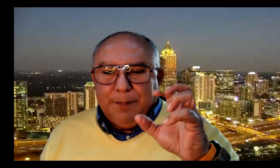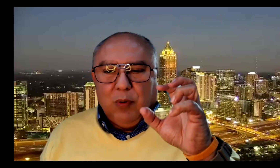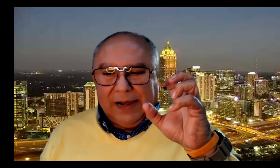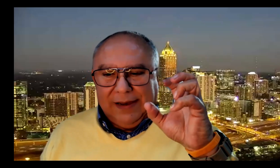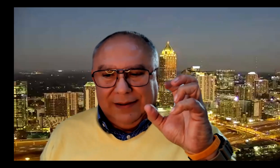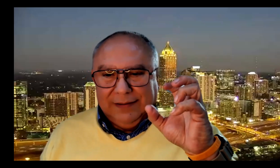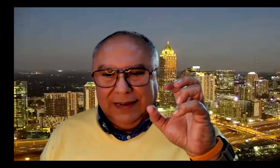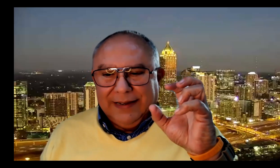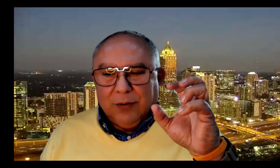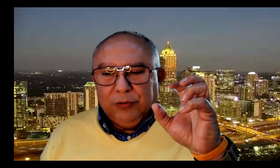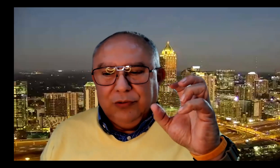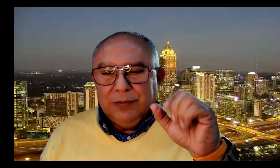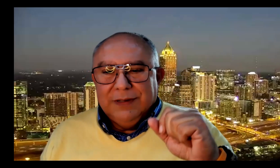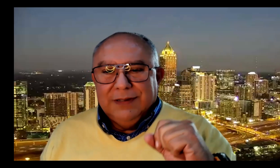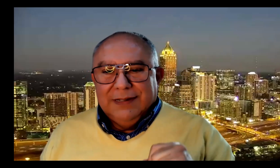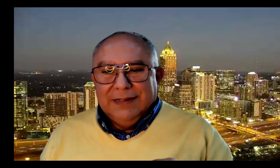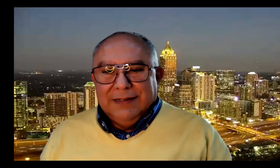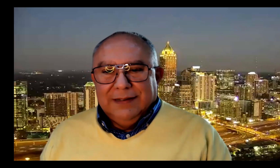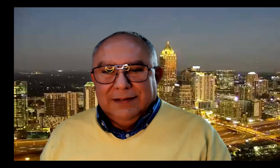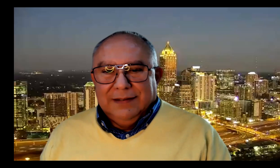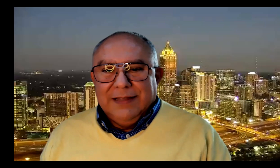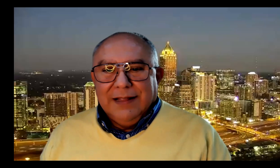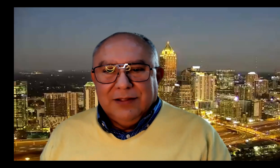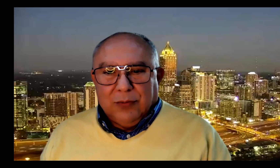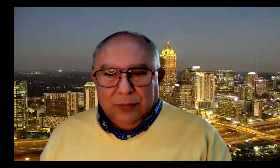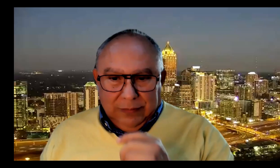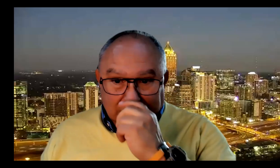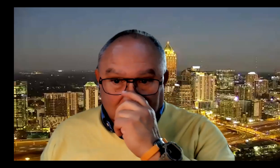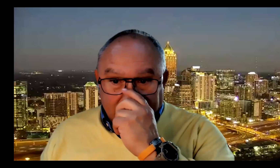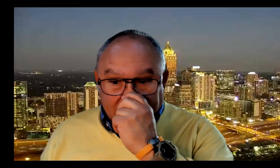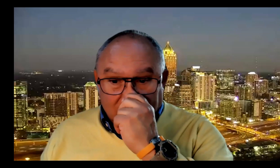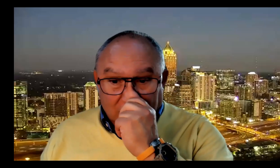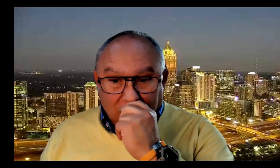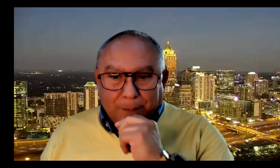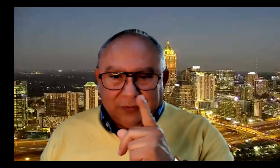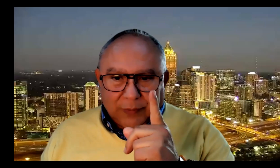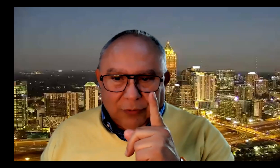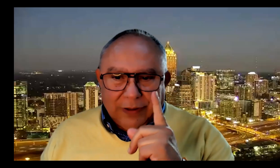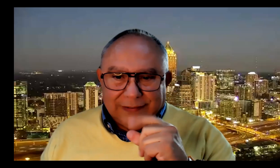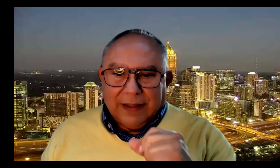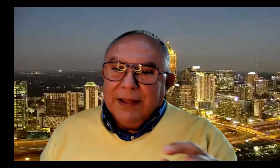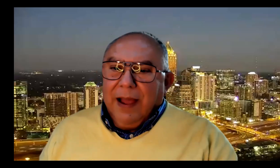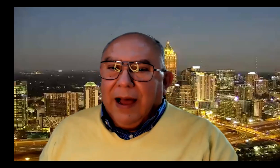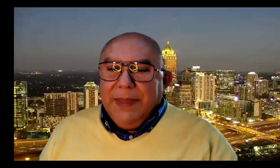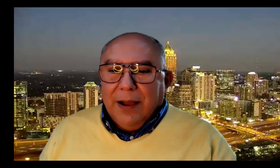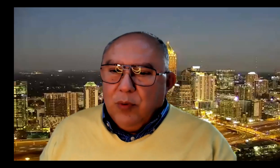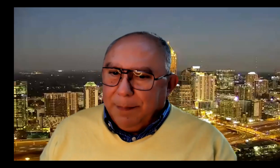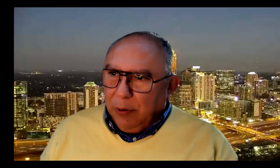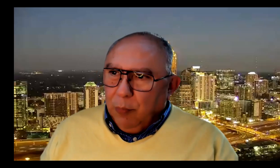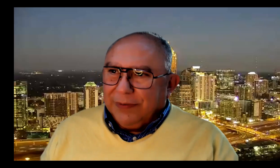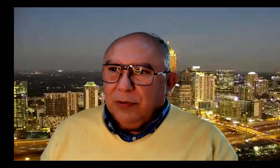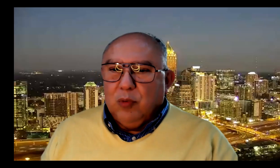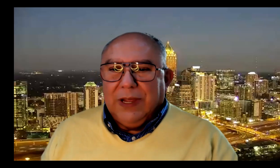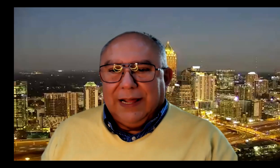a manipular el negocio dentro del gobierno López Obradorista. Había